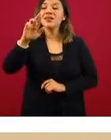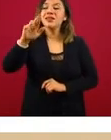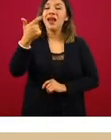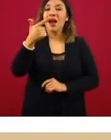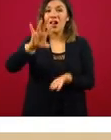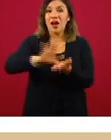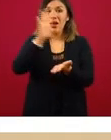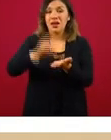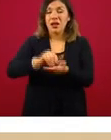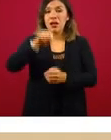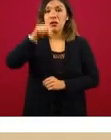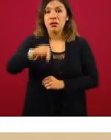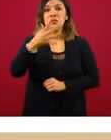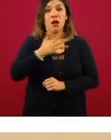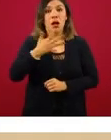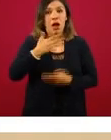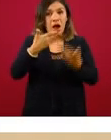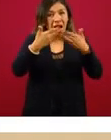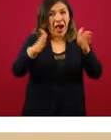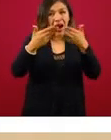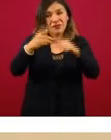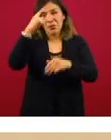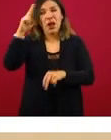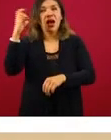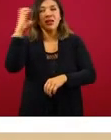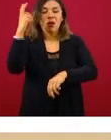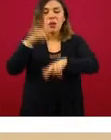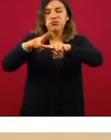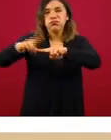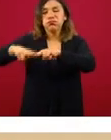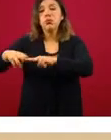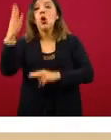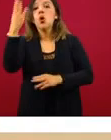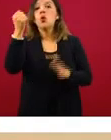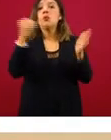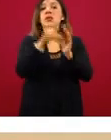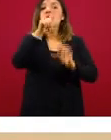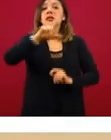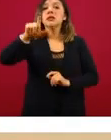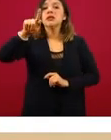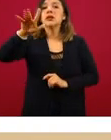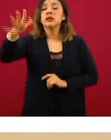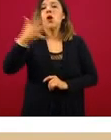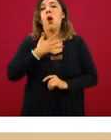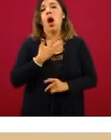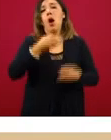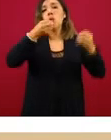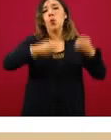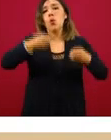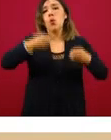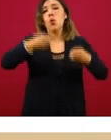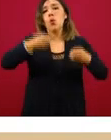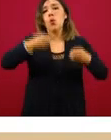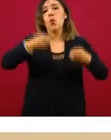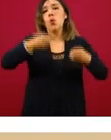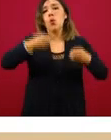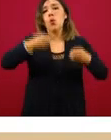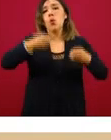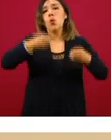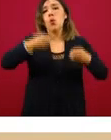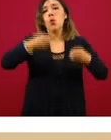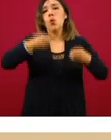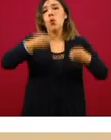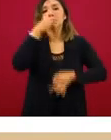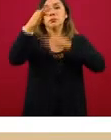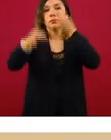que se habilitaron para poder recibir pacientes, 9.775 están ocupadas al corte de ayer a la